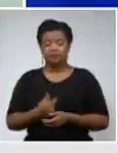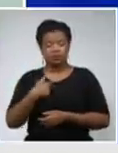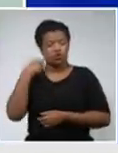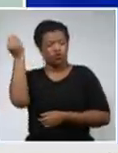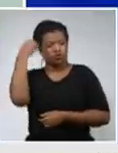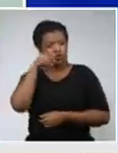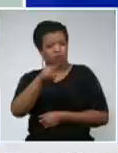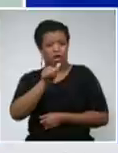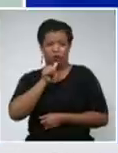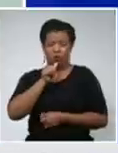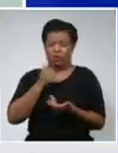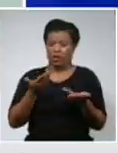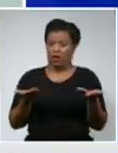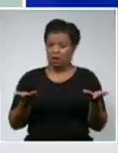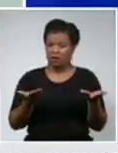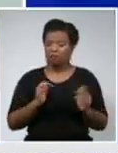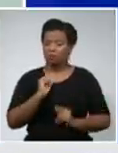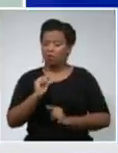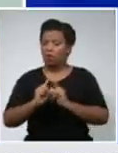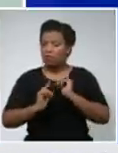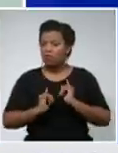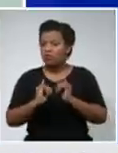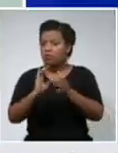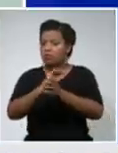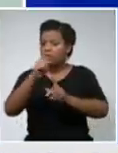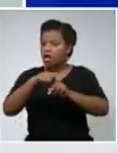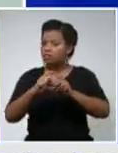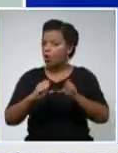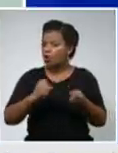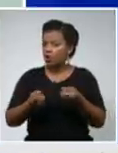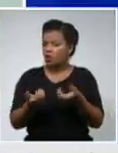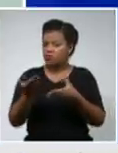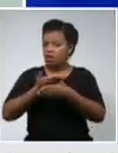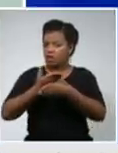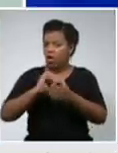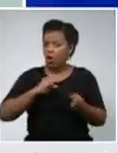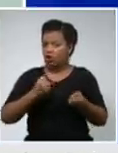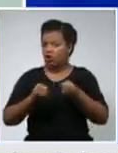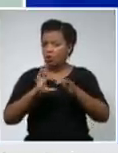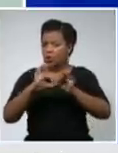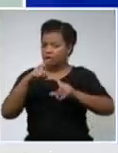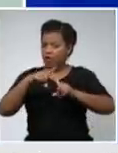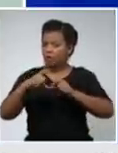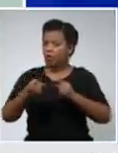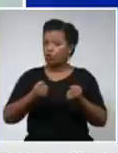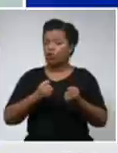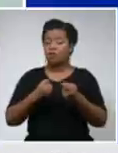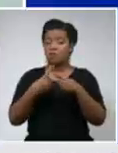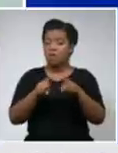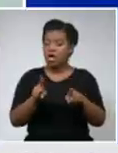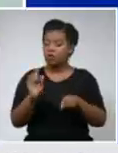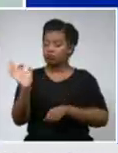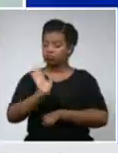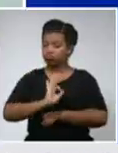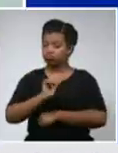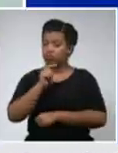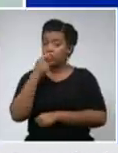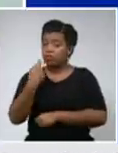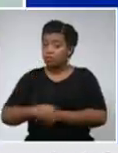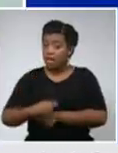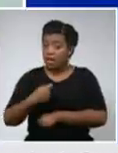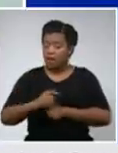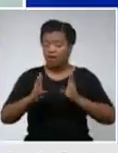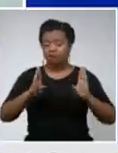bueno, se ha ido diciendo que Matanzas tiene control, que Santiago, que Guantánamo, pero de todas formas tienen que tener un periodo de